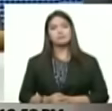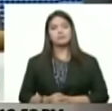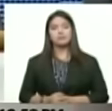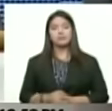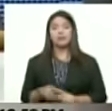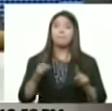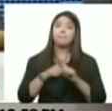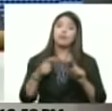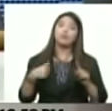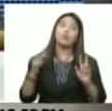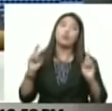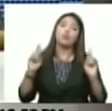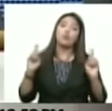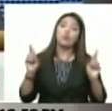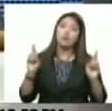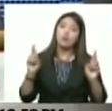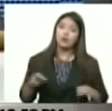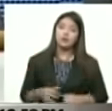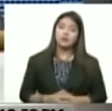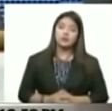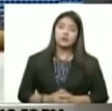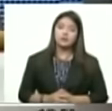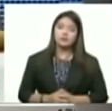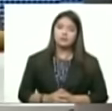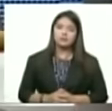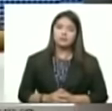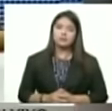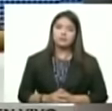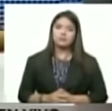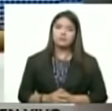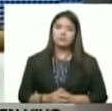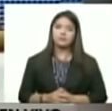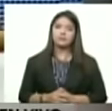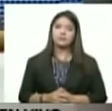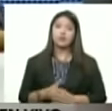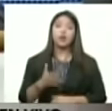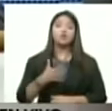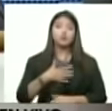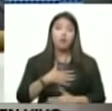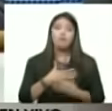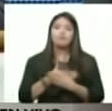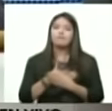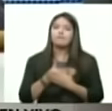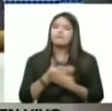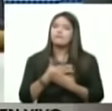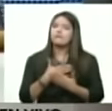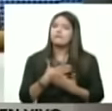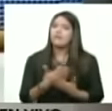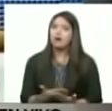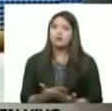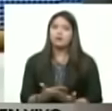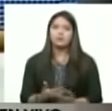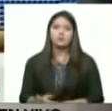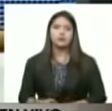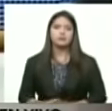Pero yo aspiraba, quizás porque estoy poniendo la mejor voluntad, estamos colocando la mejor